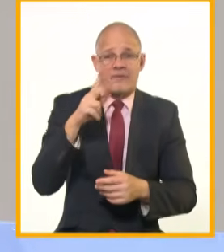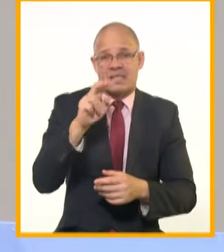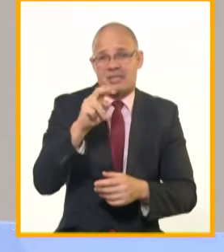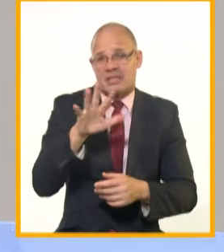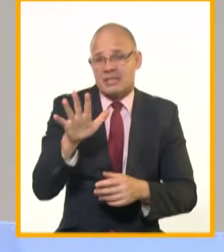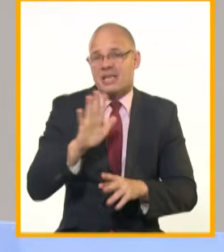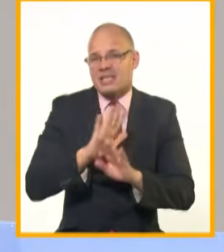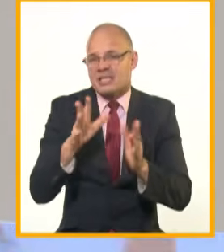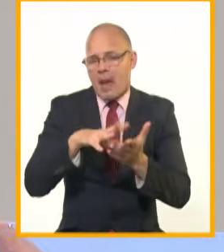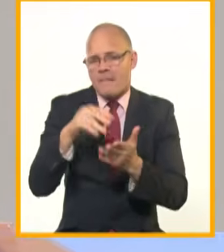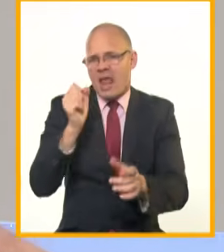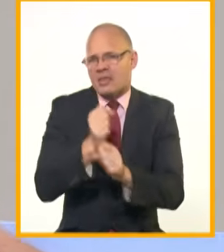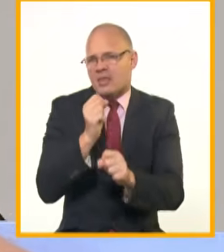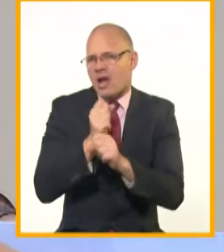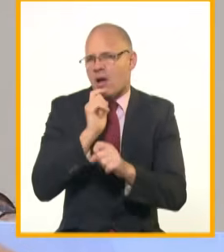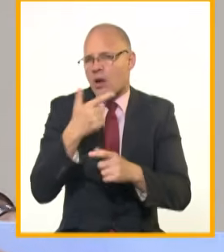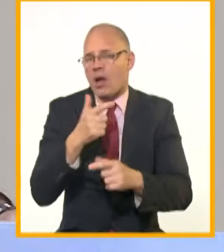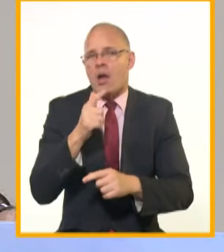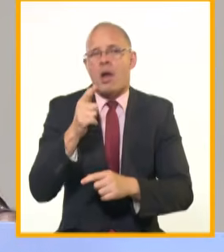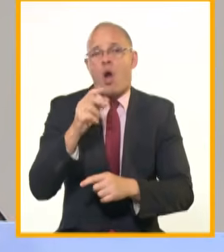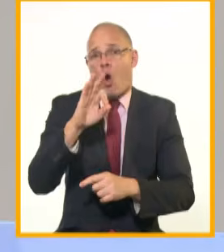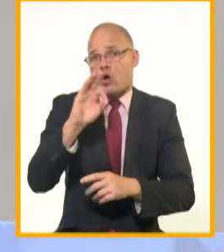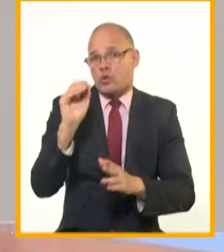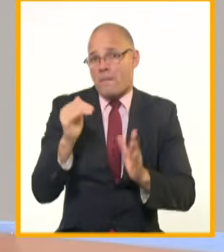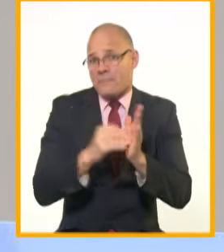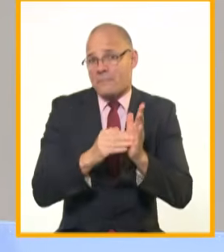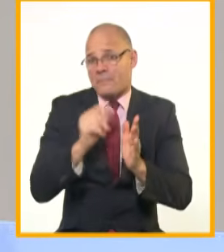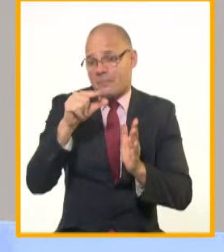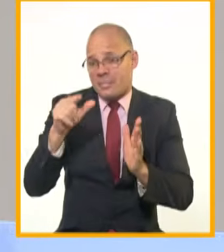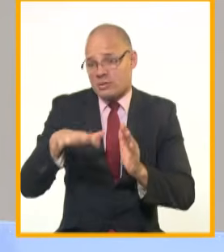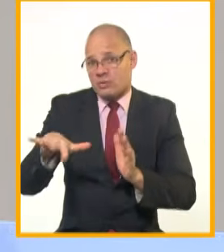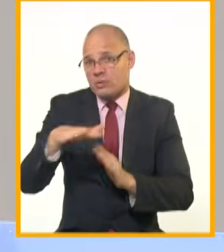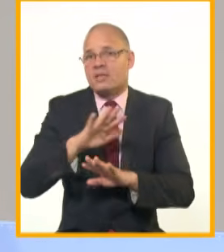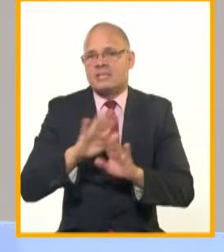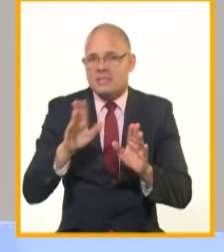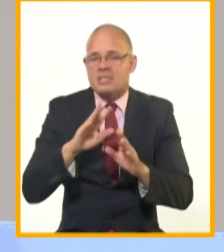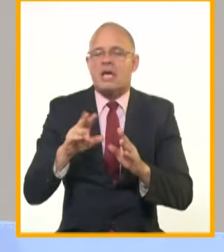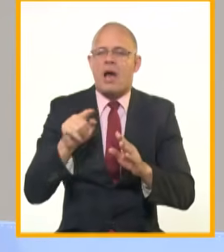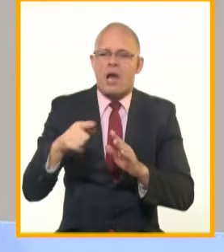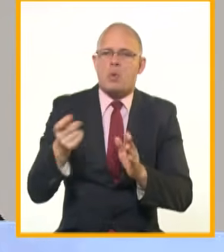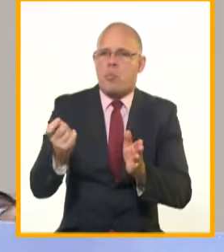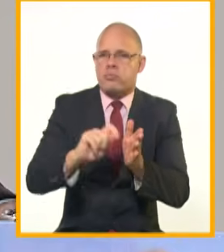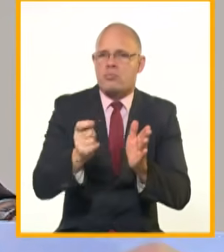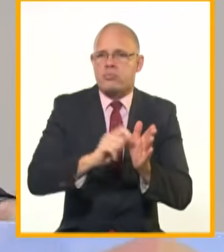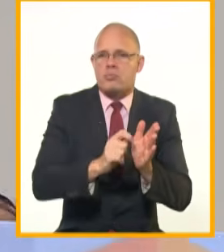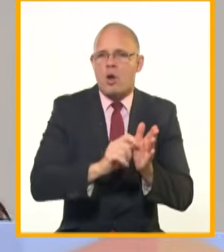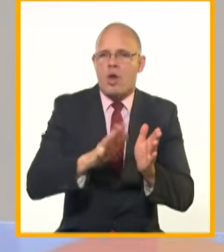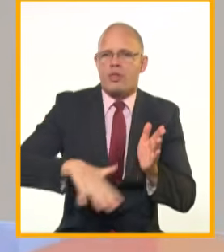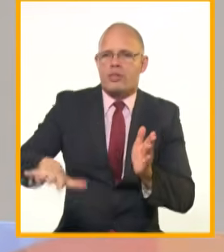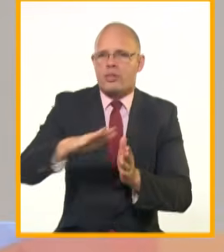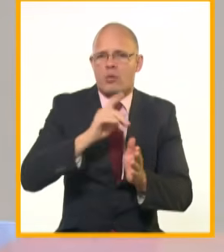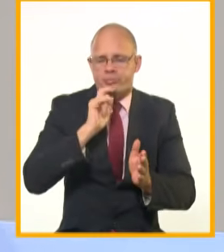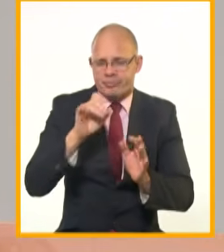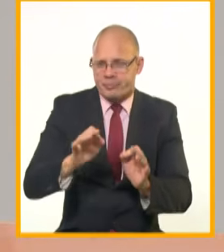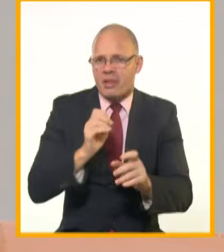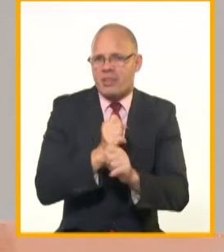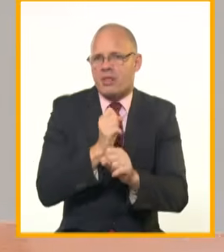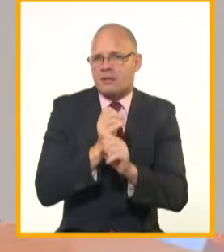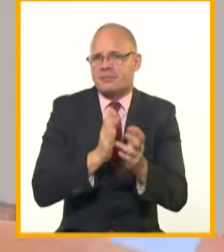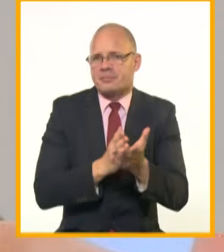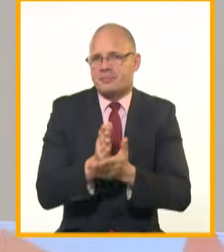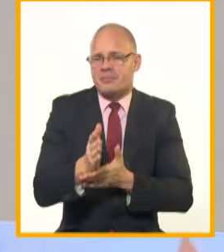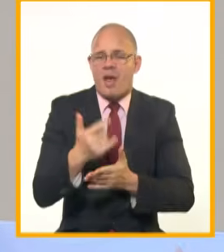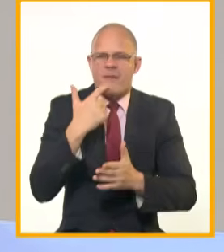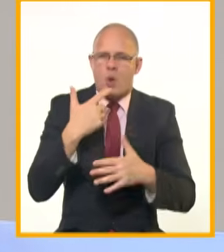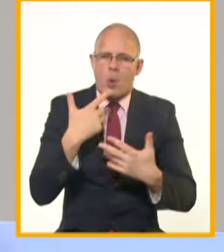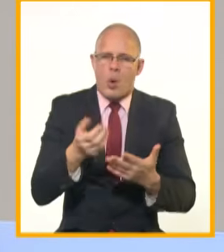ha dado empleo a más de 8.000 personas a través de las direcciones de trabajo de cada uno de los territorios. O sea, que se ha ido trabajando en función de lograr